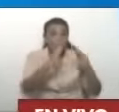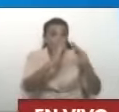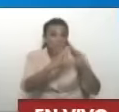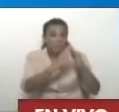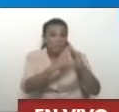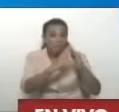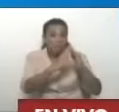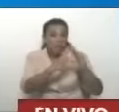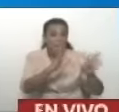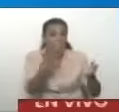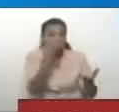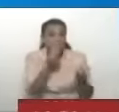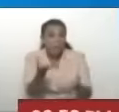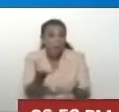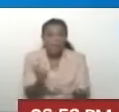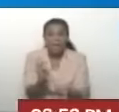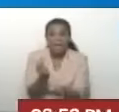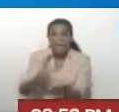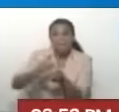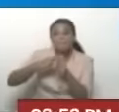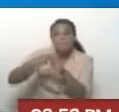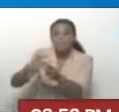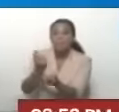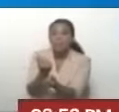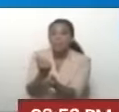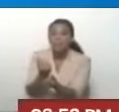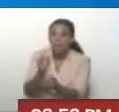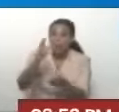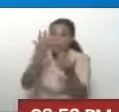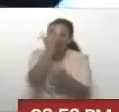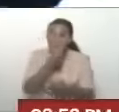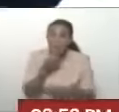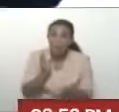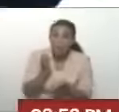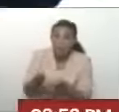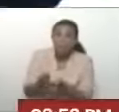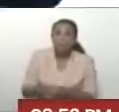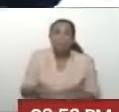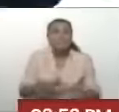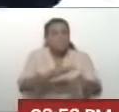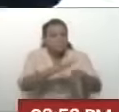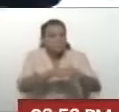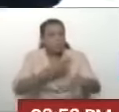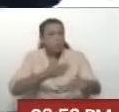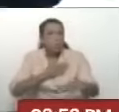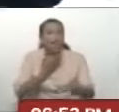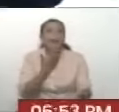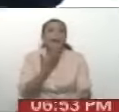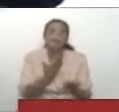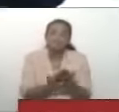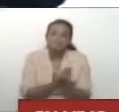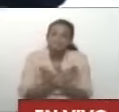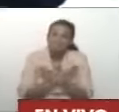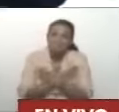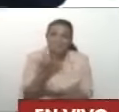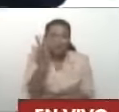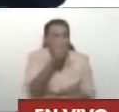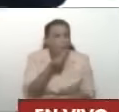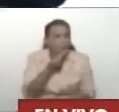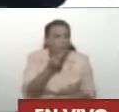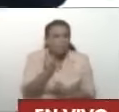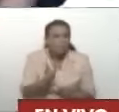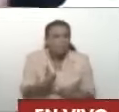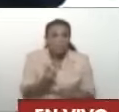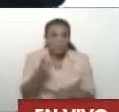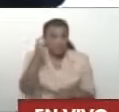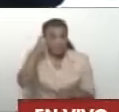vivienda y Lucas. ¿Qué me dices, Joan? Bueno, presidente, primero quiero trasladarle el agradecimiento de la juventud venezolana, que